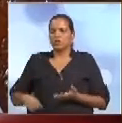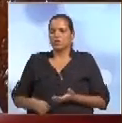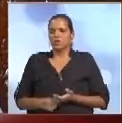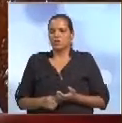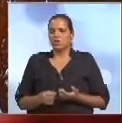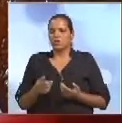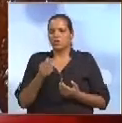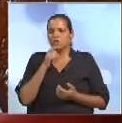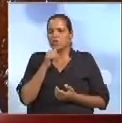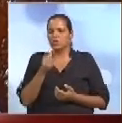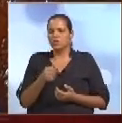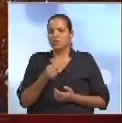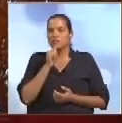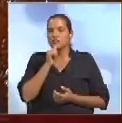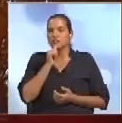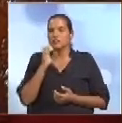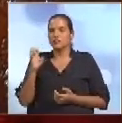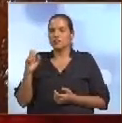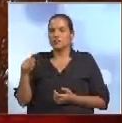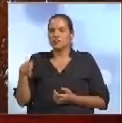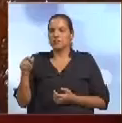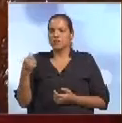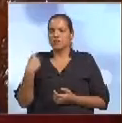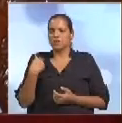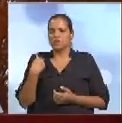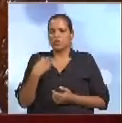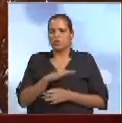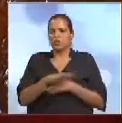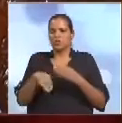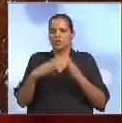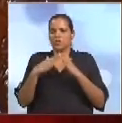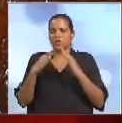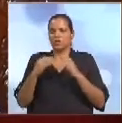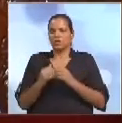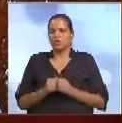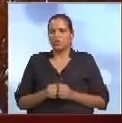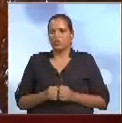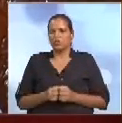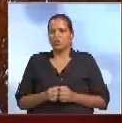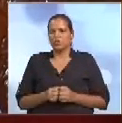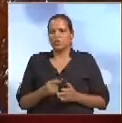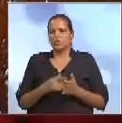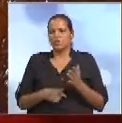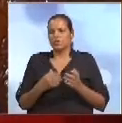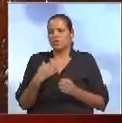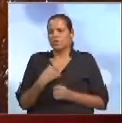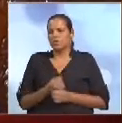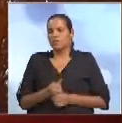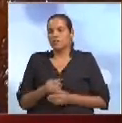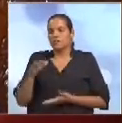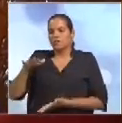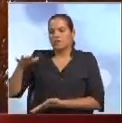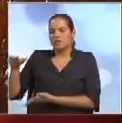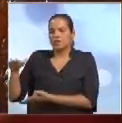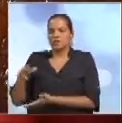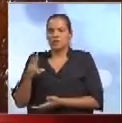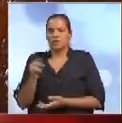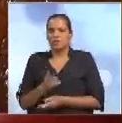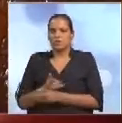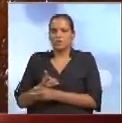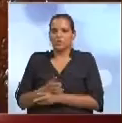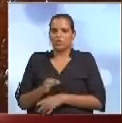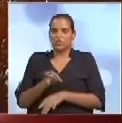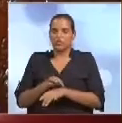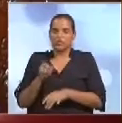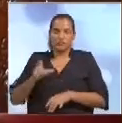exija el agua potable que dote de líquido vital para que no haya peroletas, baldes, tanques. Si